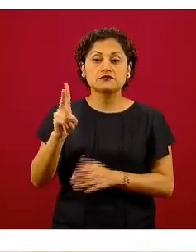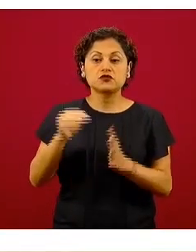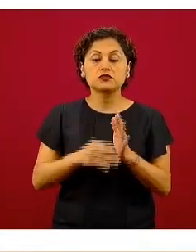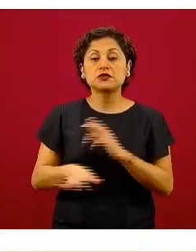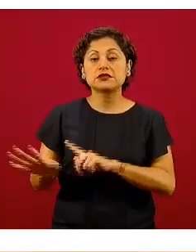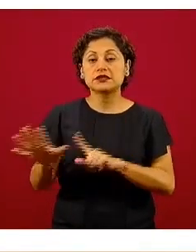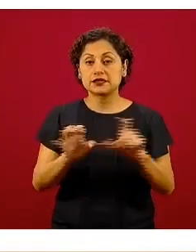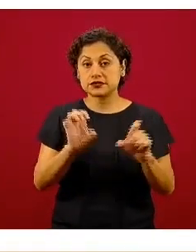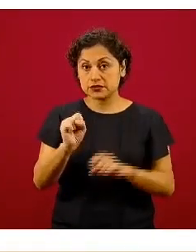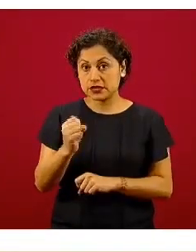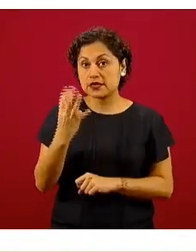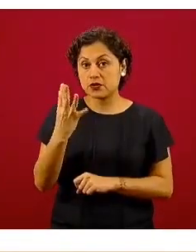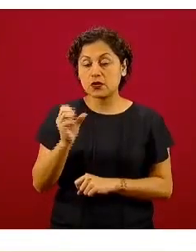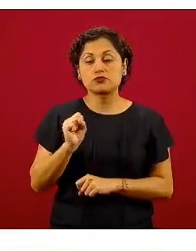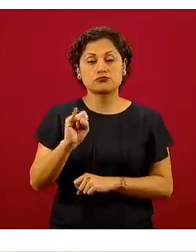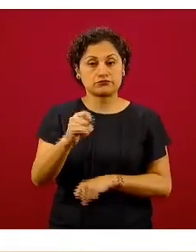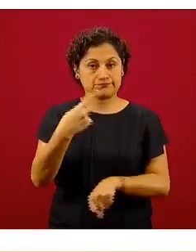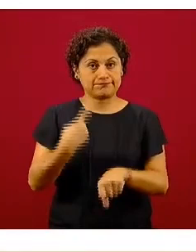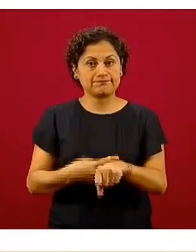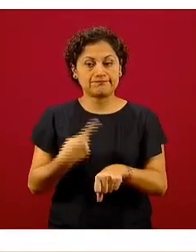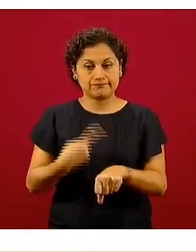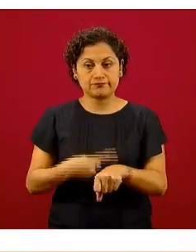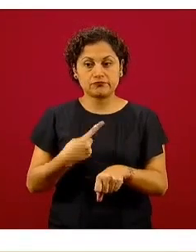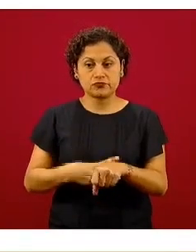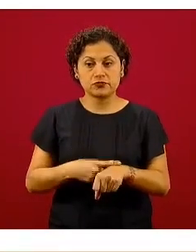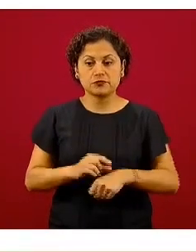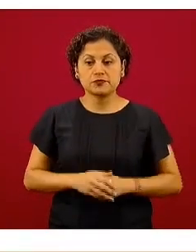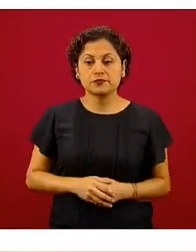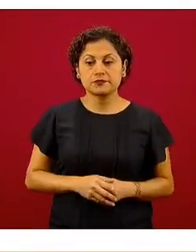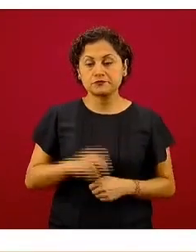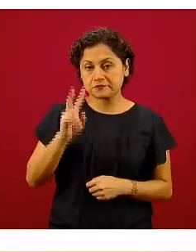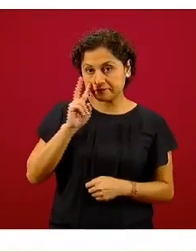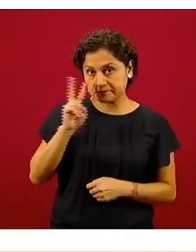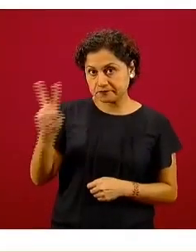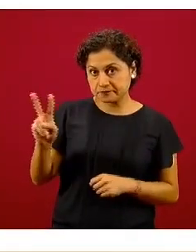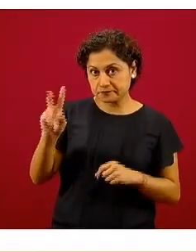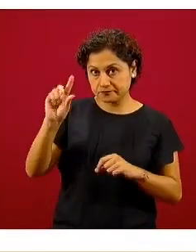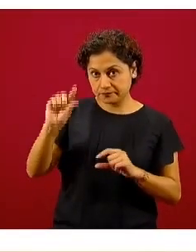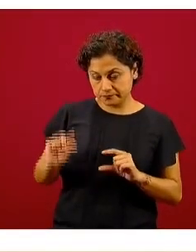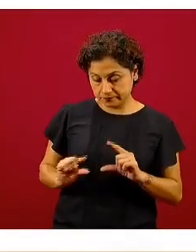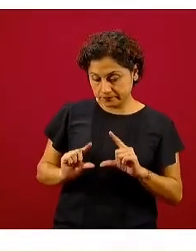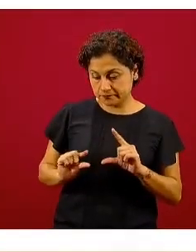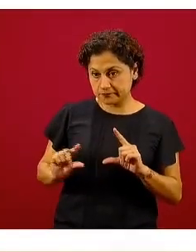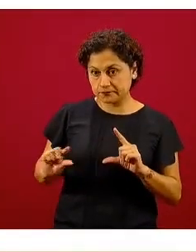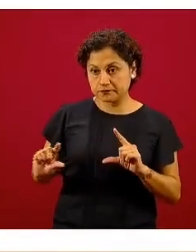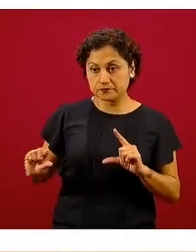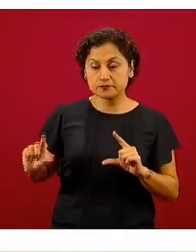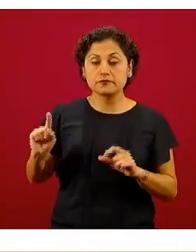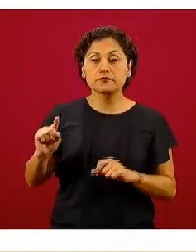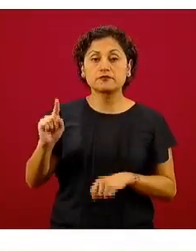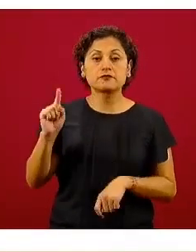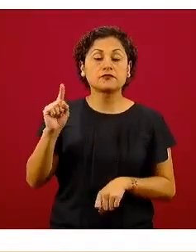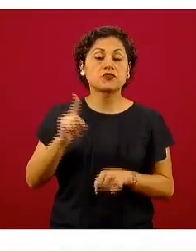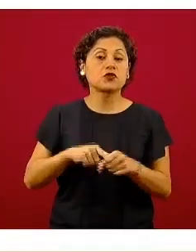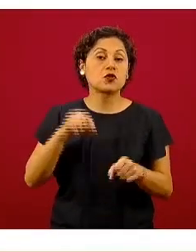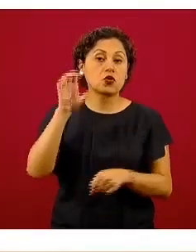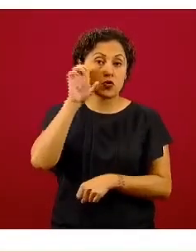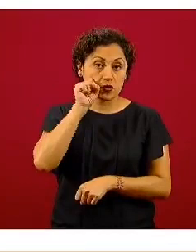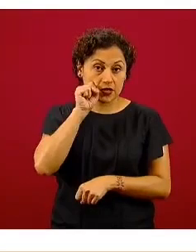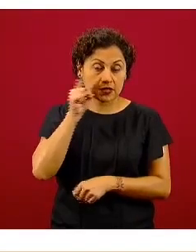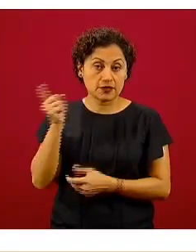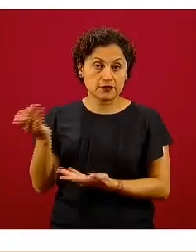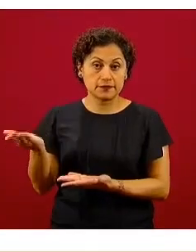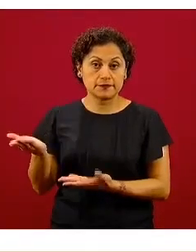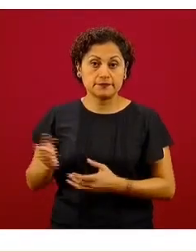que se confirmaron, y podemos ver la tendencia en las barras de color naranja que están en la parte